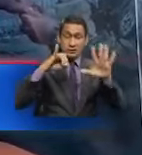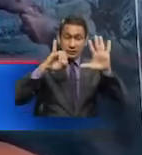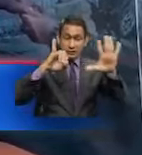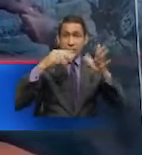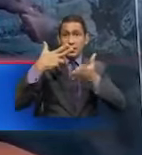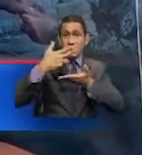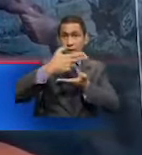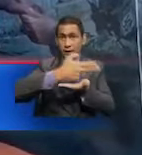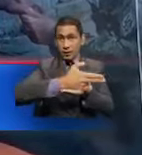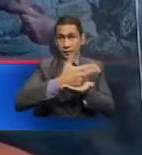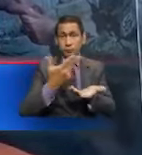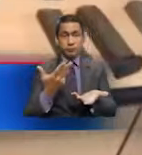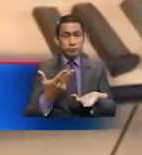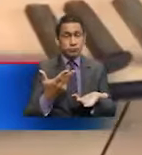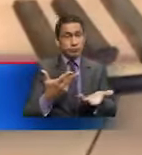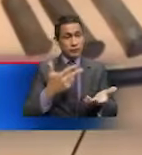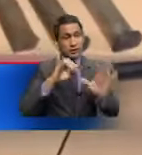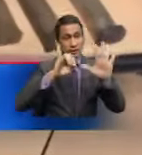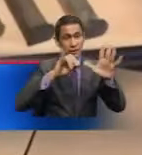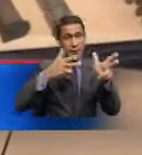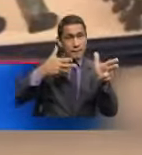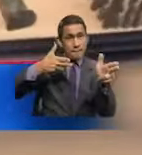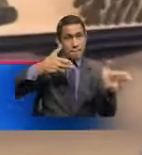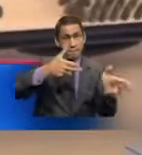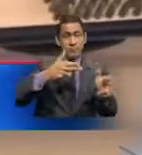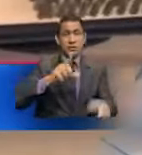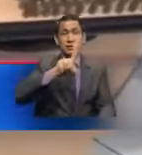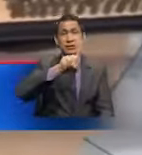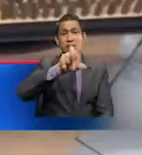de fuego, 6 alimentadoras y